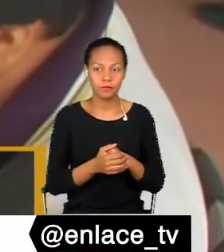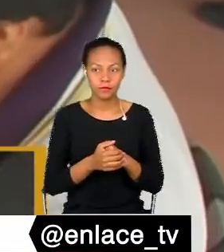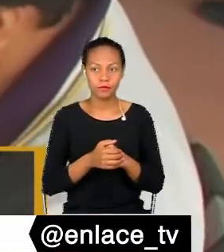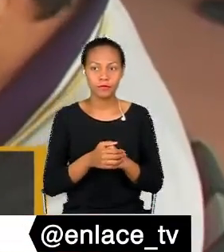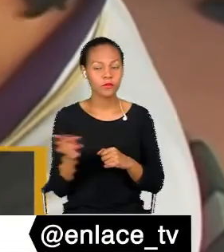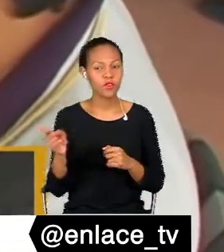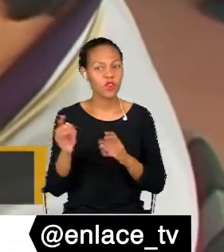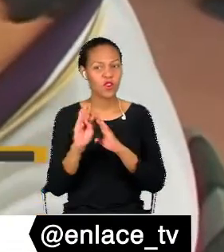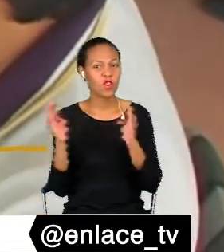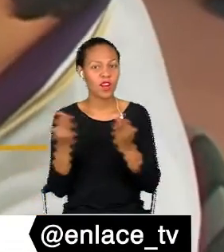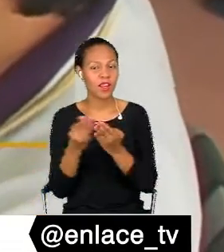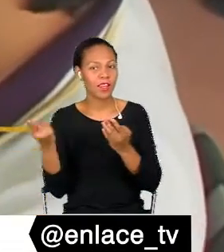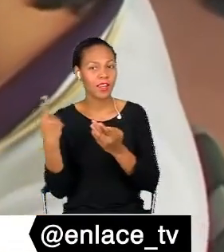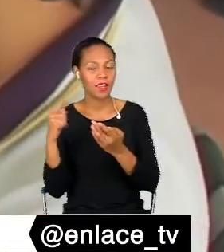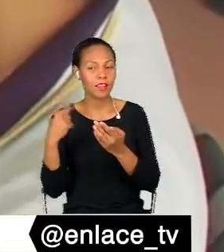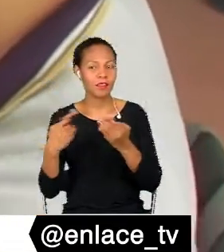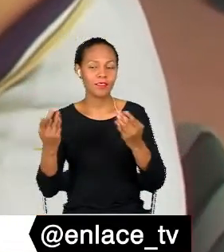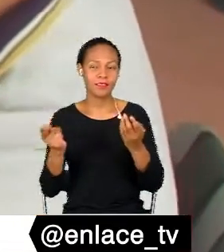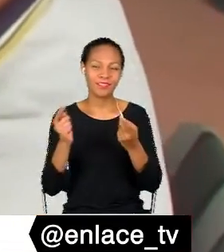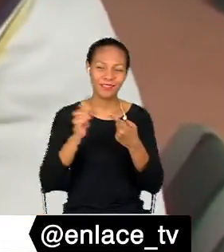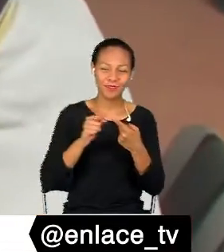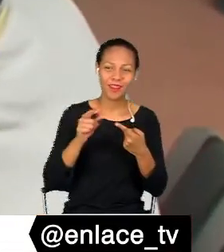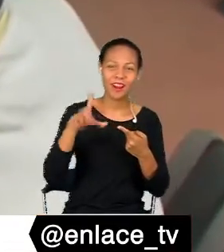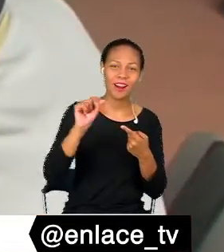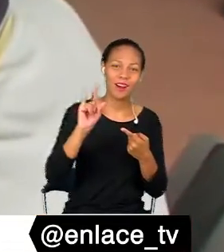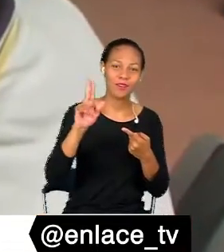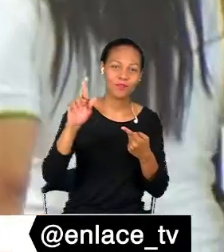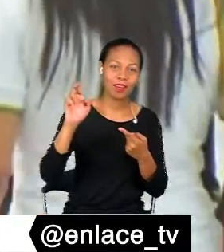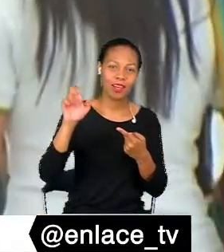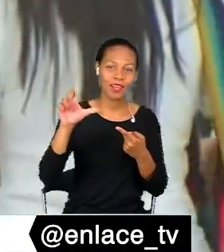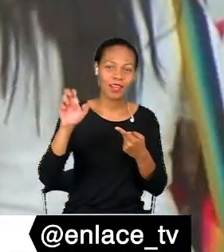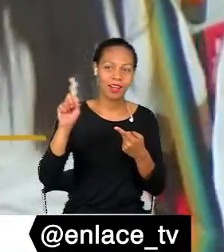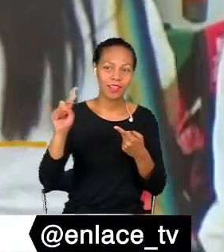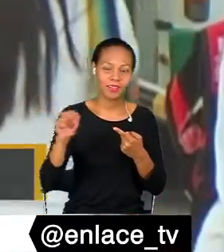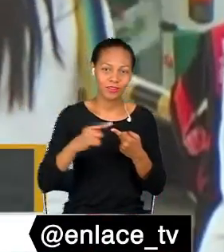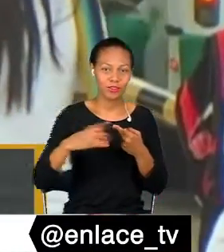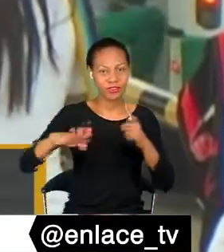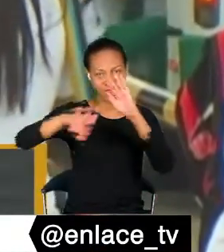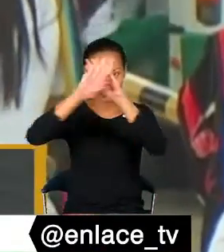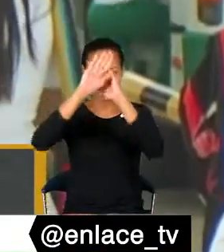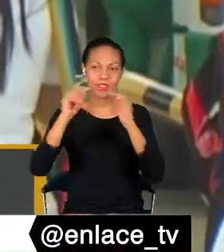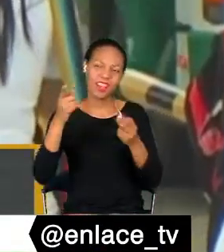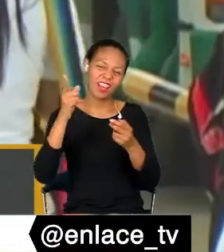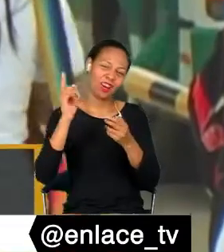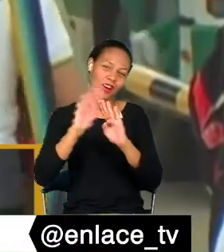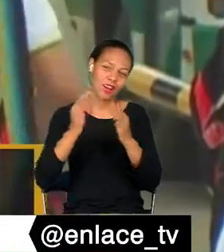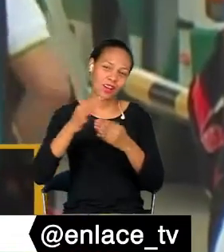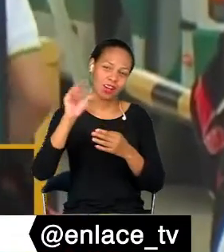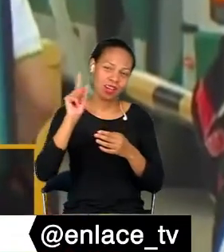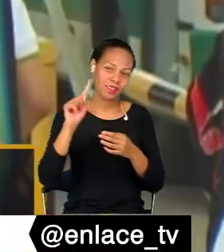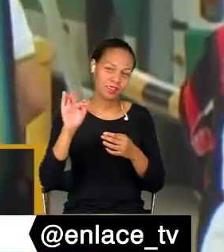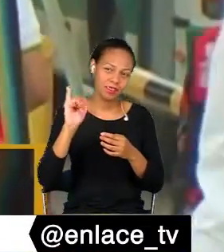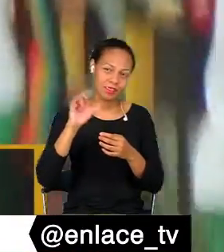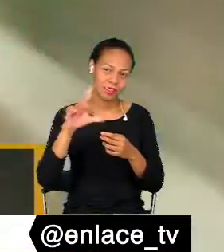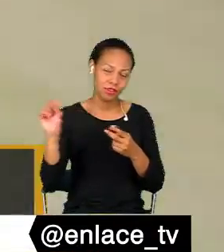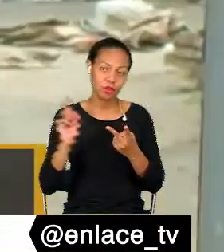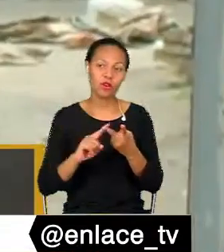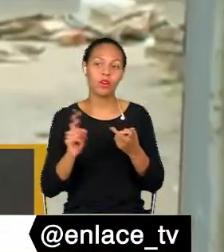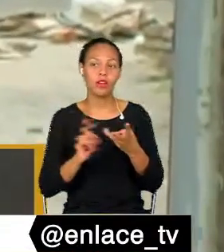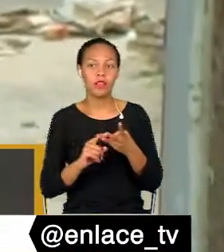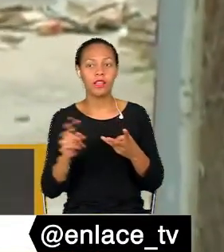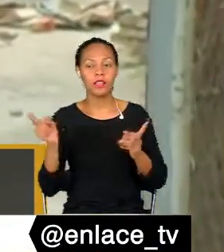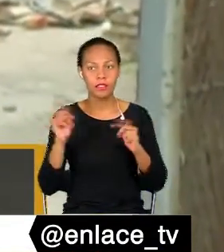son los de Las Veredas, Pueblo Regao y Laureles en el corregimiento del centro, y la institución educativa El Castillo, planteles en los que los docentes ya